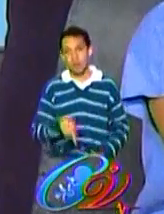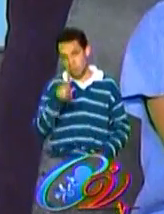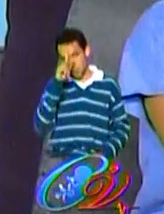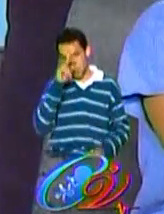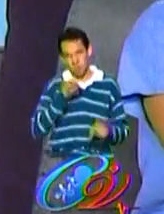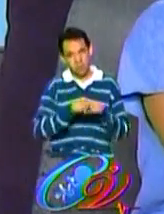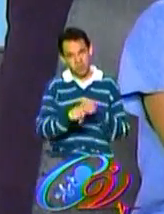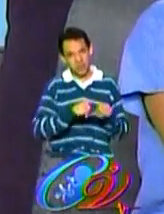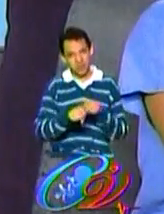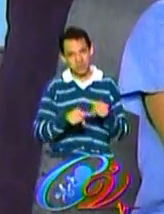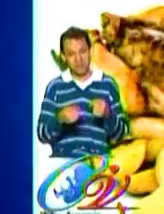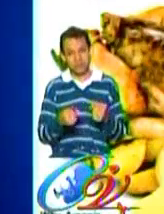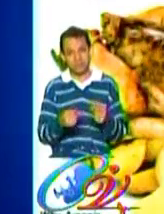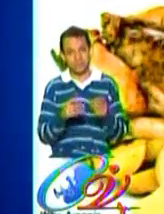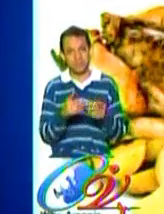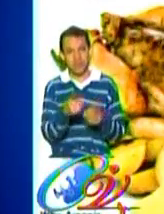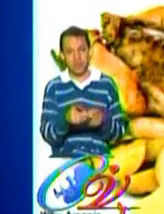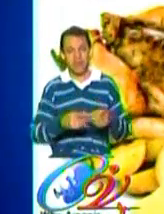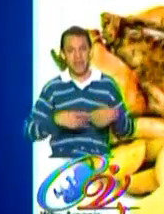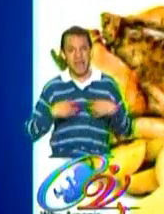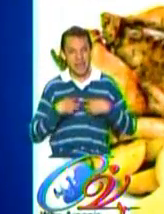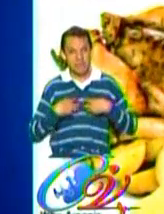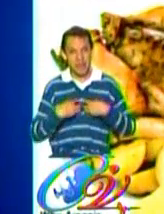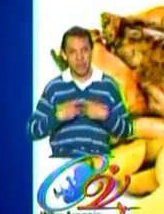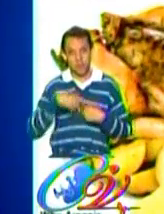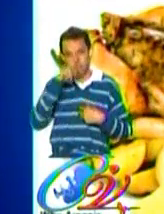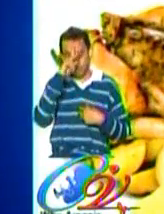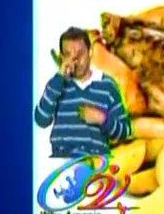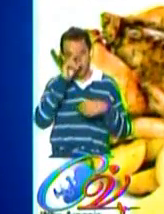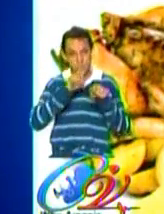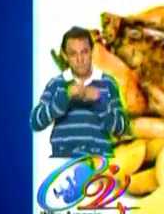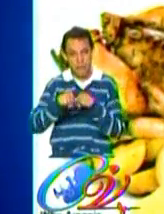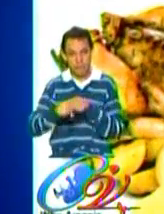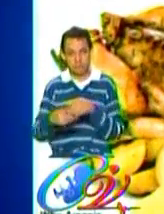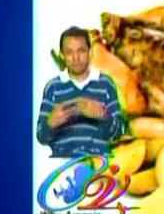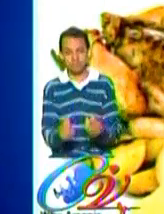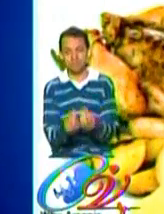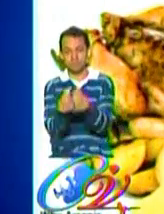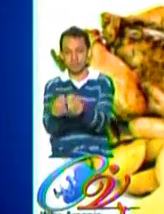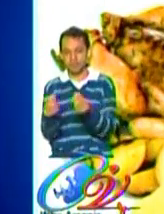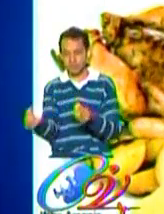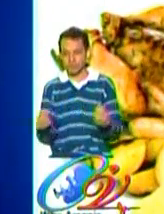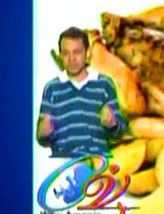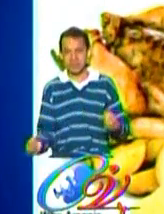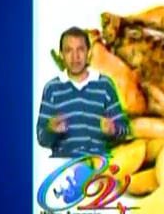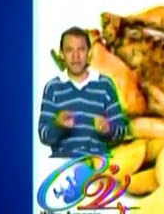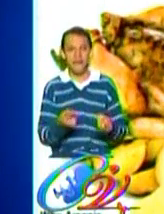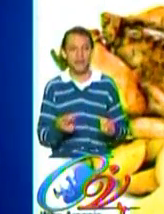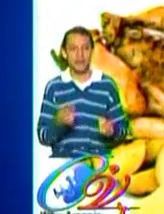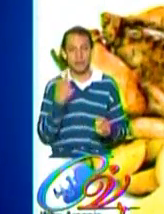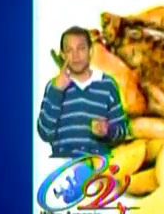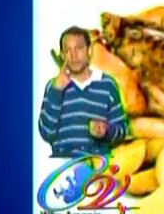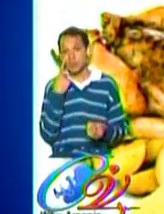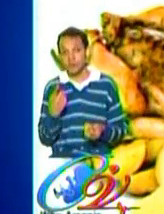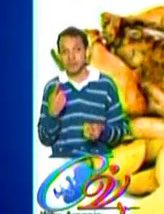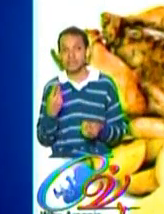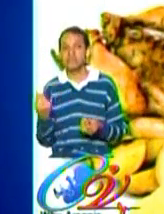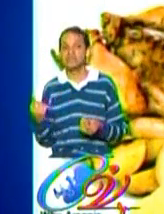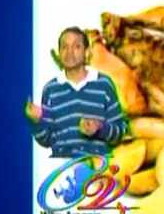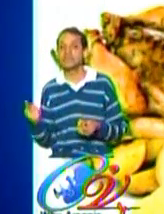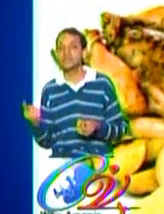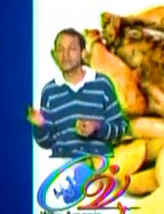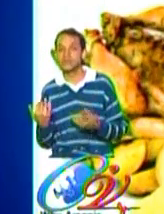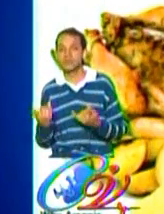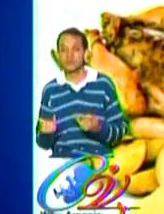porque quiero mostrarles esa diapositiva, la de los pollos. Sí, vamos explicándola mientras. Bueno, básicamente esto es lo que ha pasado, como hay